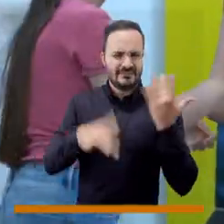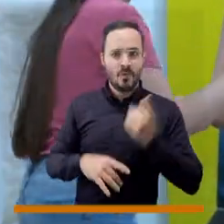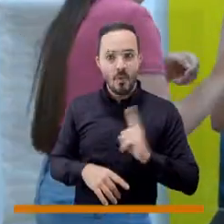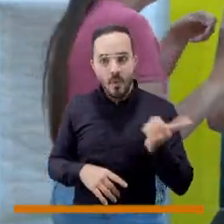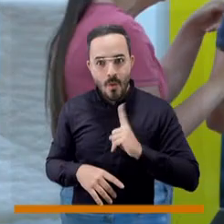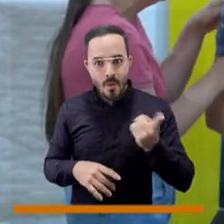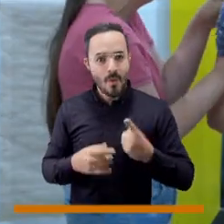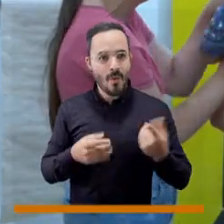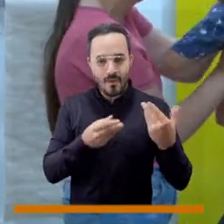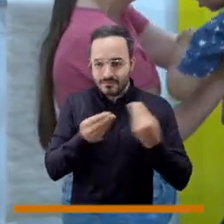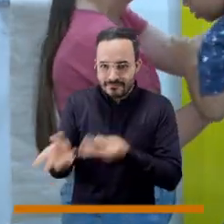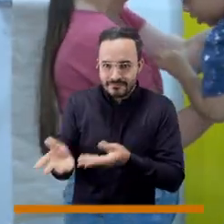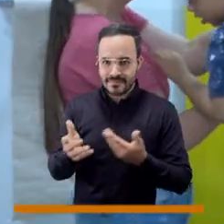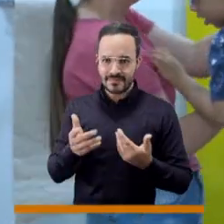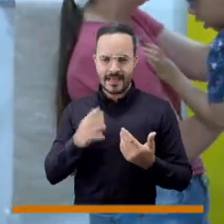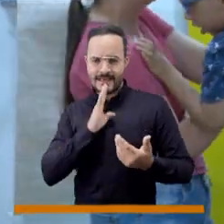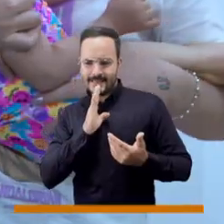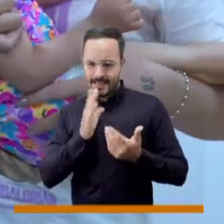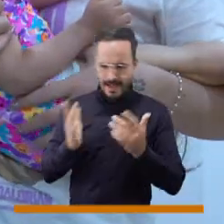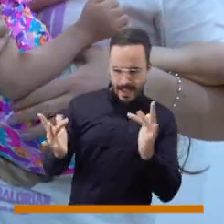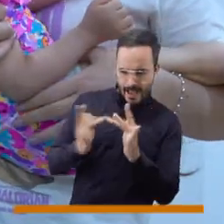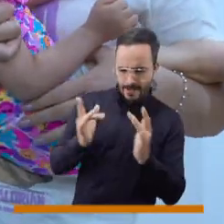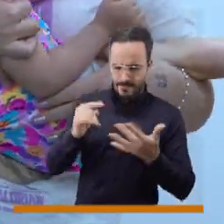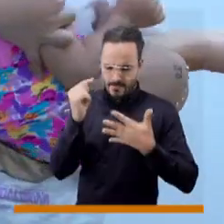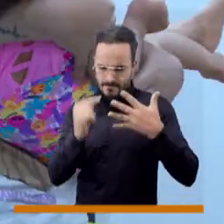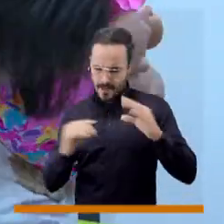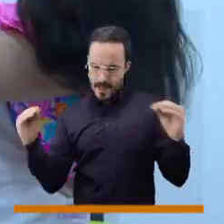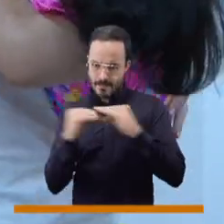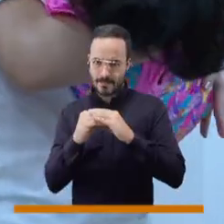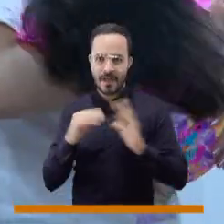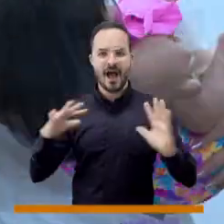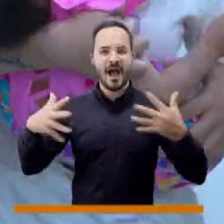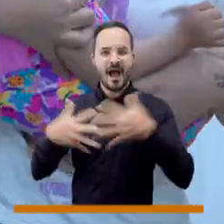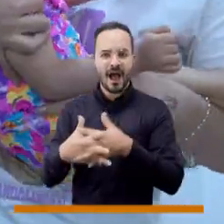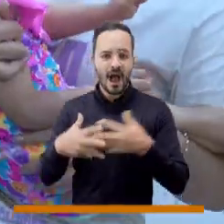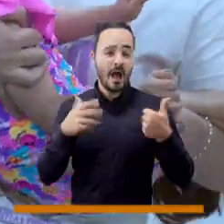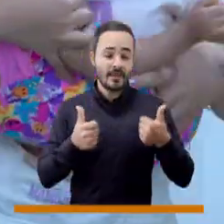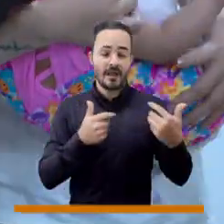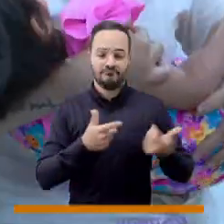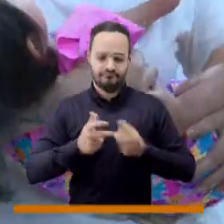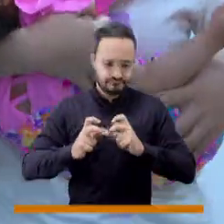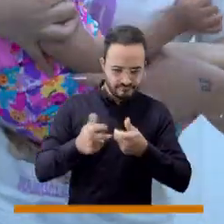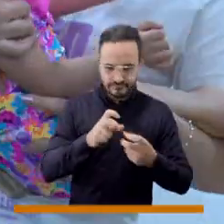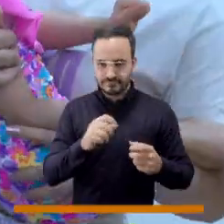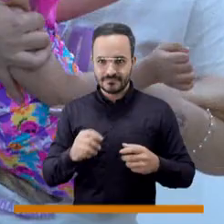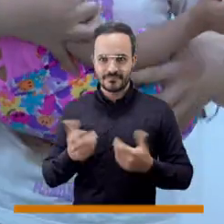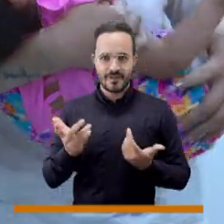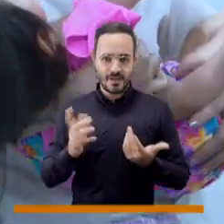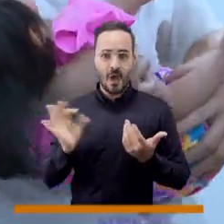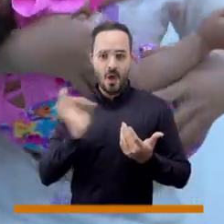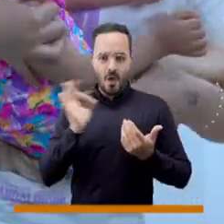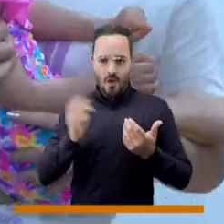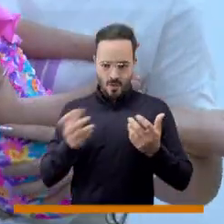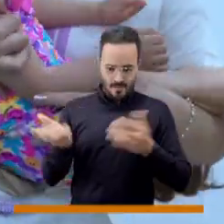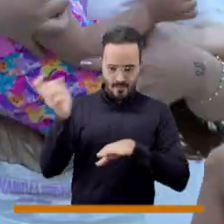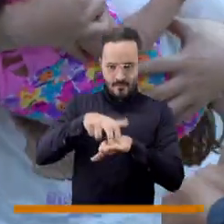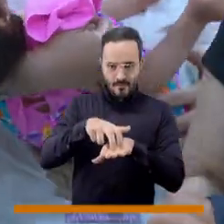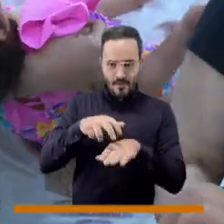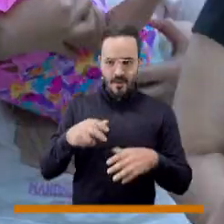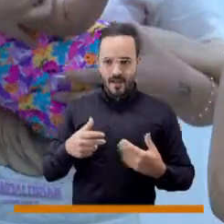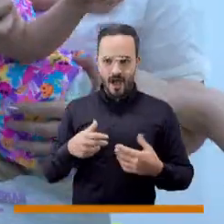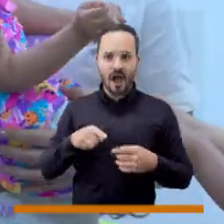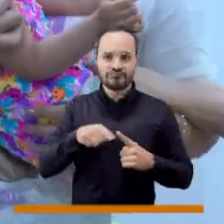es adaptar el mundo para que ellos lo puedan utilizar, y qué mejor ejemplo que un carrito, porque el niño, inmediatamente lo sentamos en el carrito,